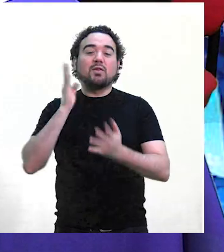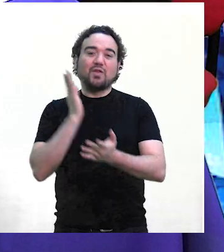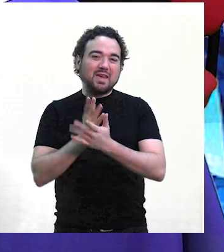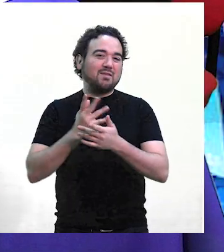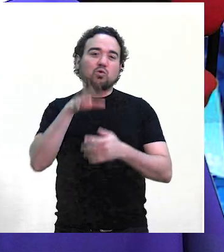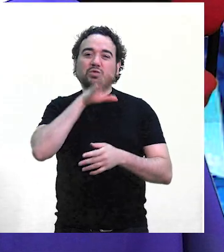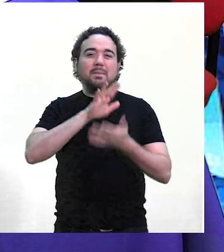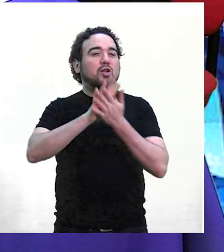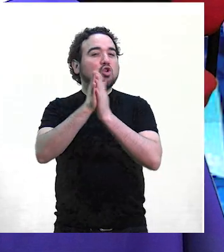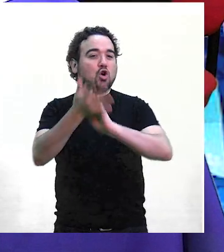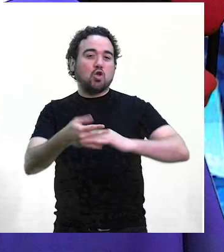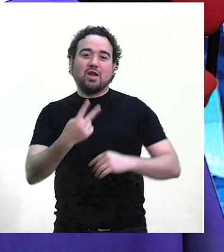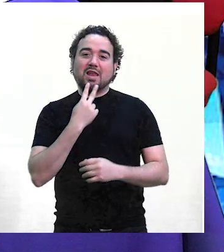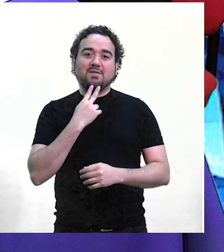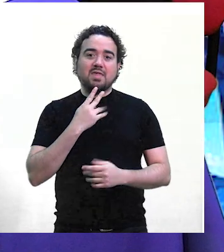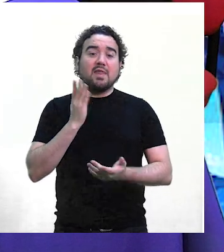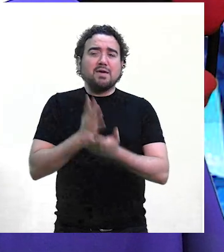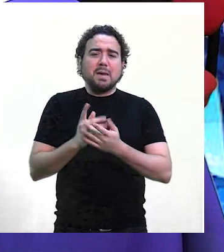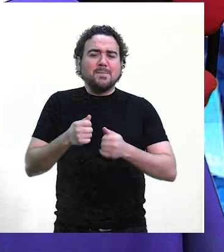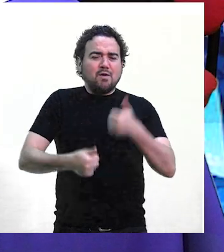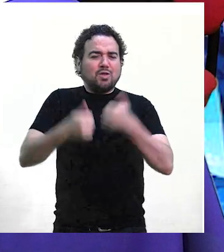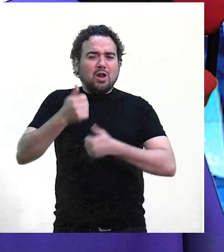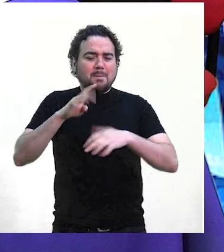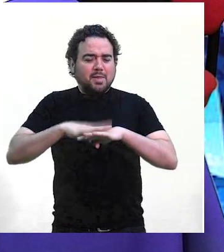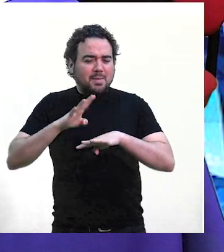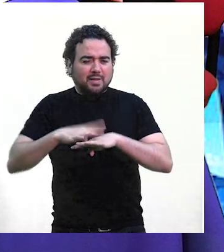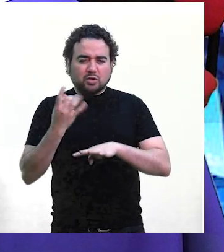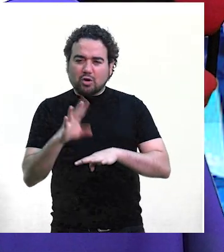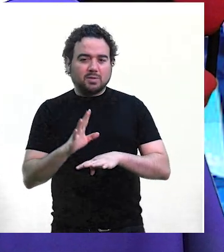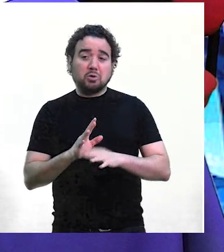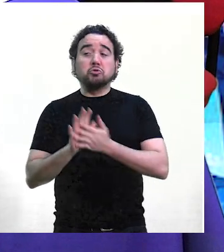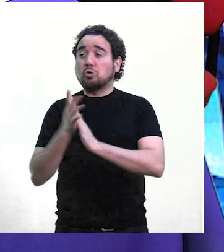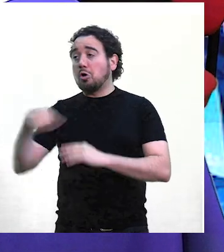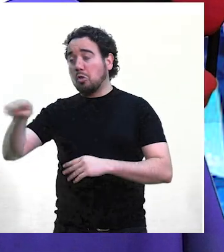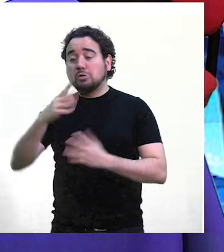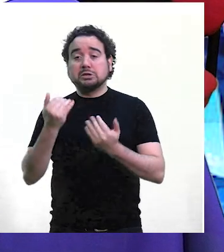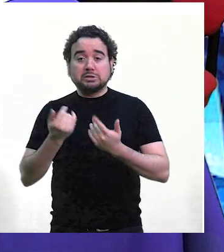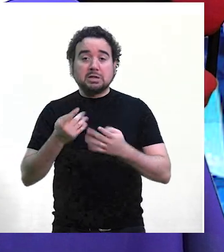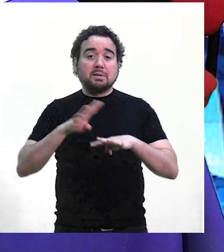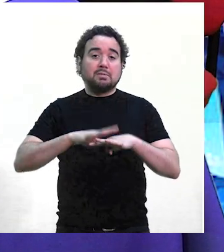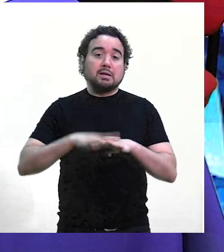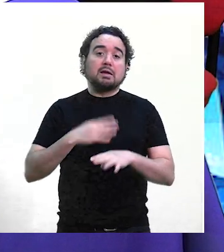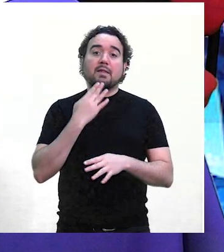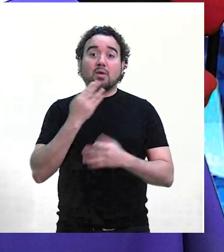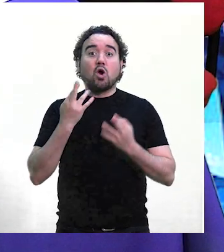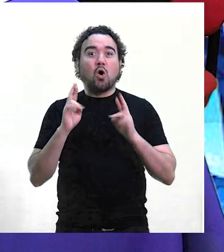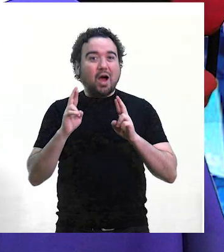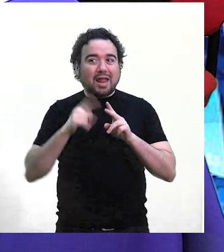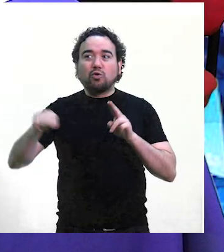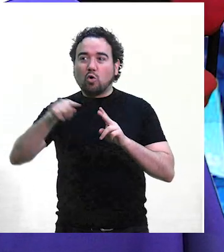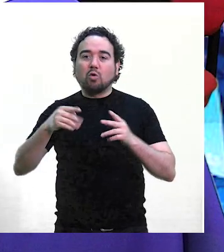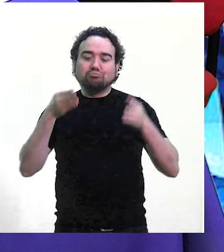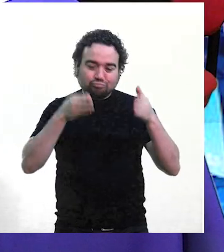Bueno, Exacto. O sea, el todas las- pensamiento matemático se debería aplicar para todo en la vida. No hay que ser matemático o matemática Claro, para exacto. utilizarlo. Y ojalá que todos siempre aplicáramos